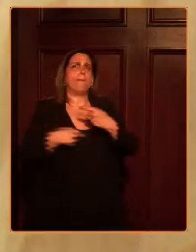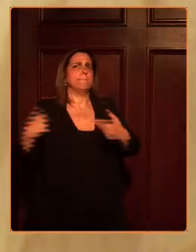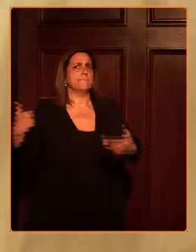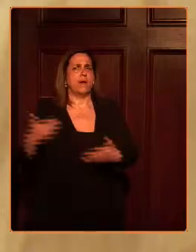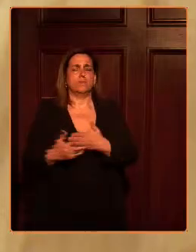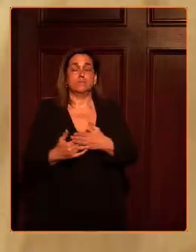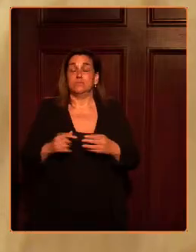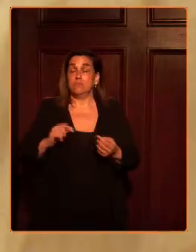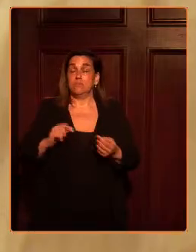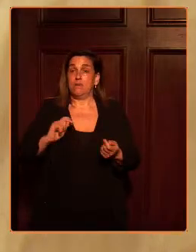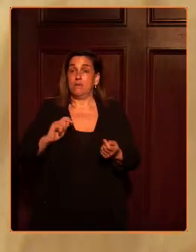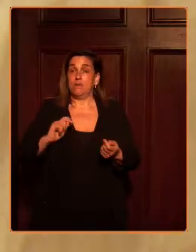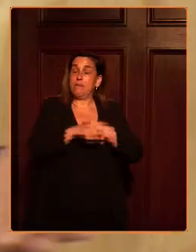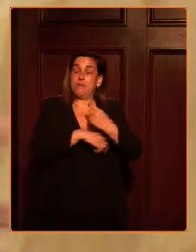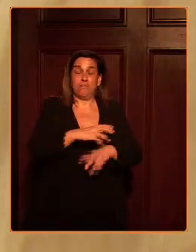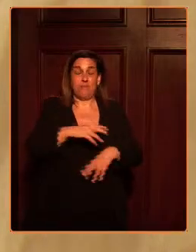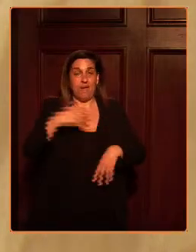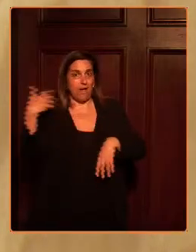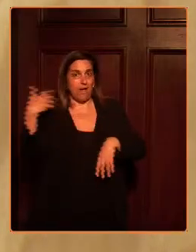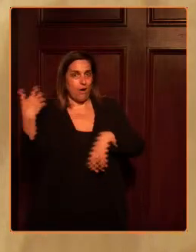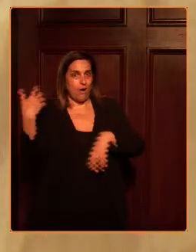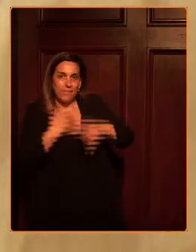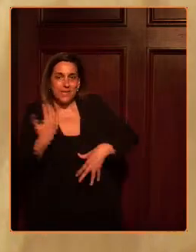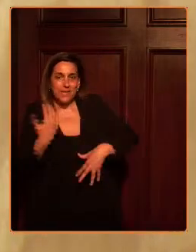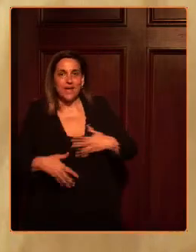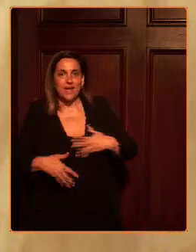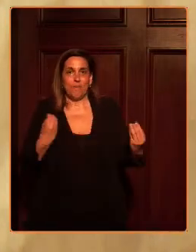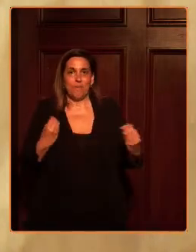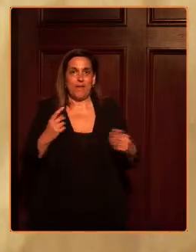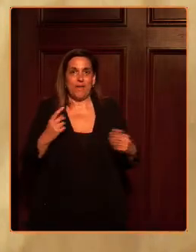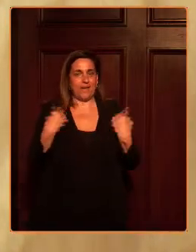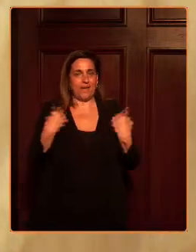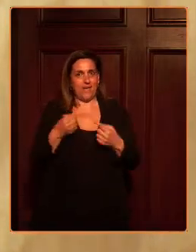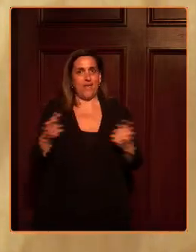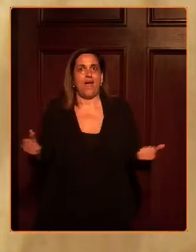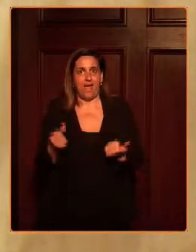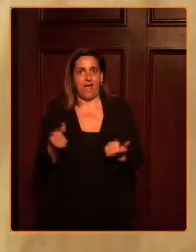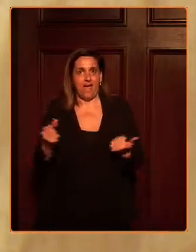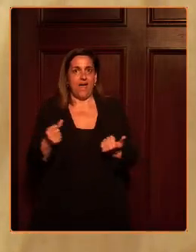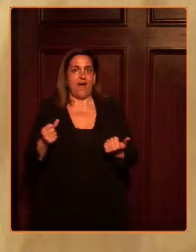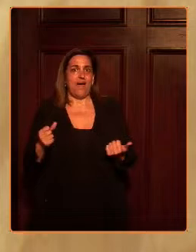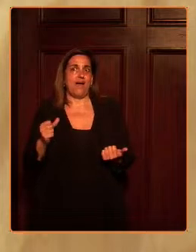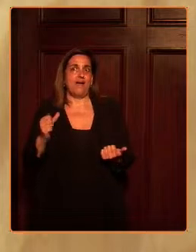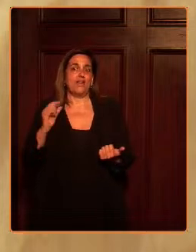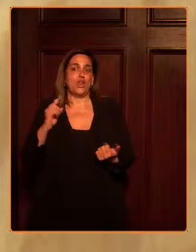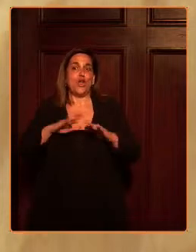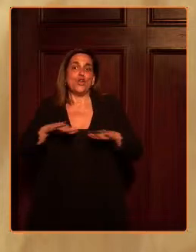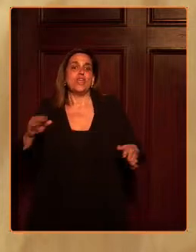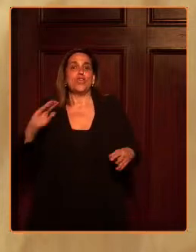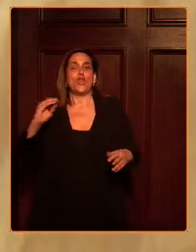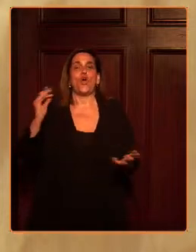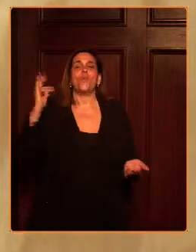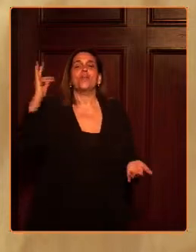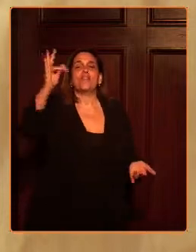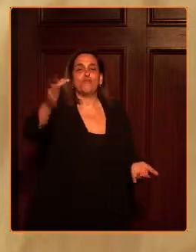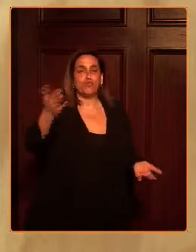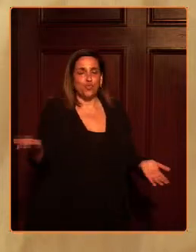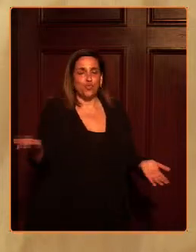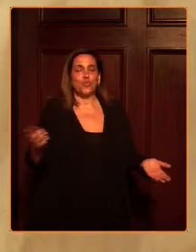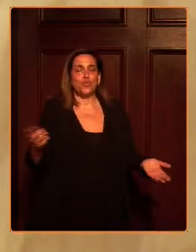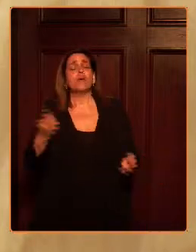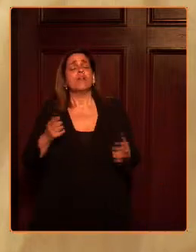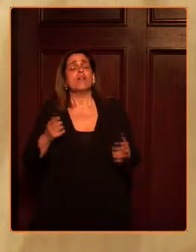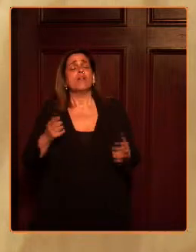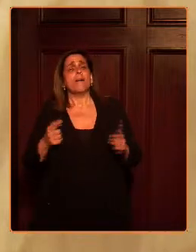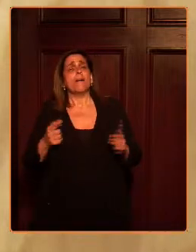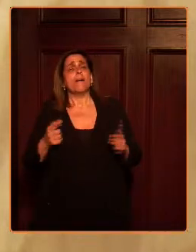minutos, se me complica para que lo construyan los que vienen atrás. Pero además nos plantea